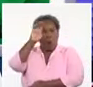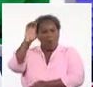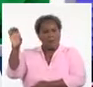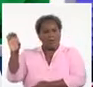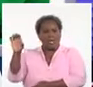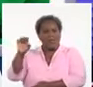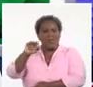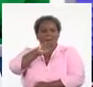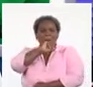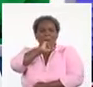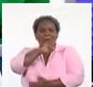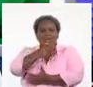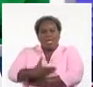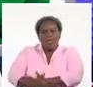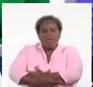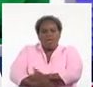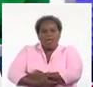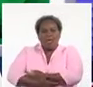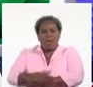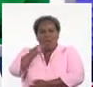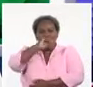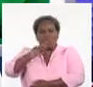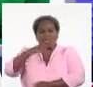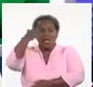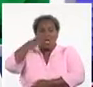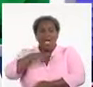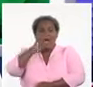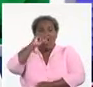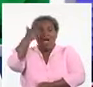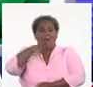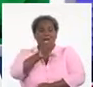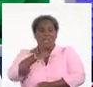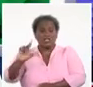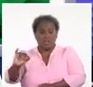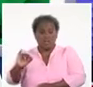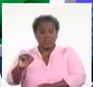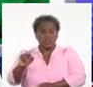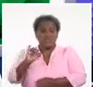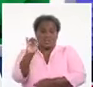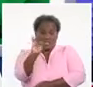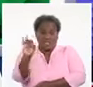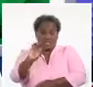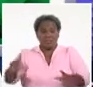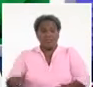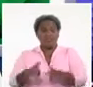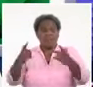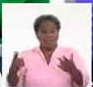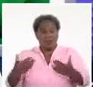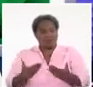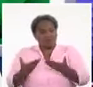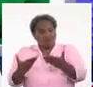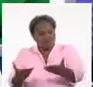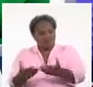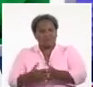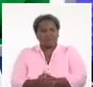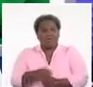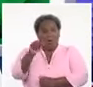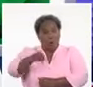Infantil Ángela Vallí en su 77 aniversario que se celebra en el día de